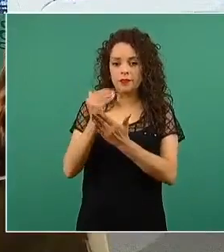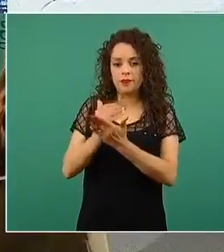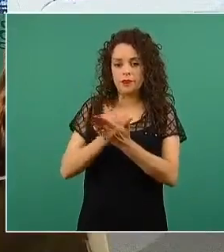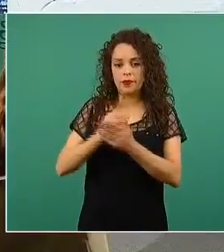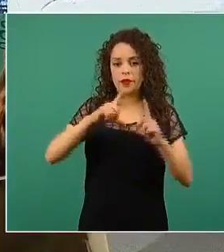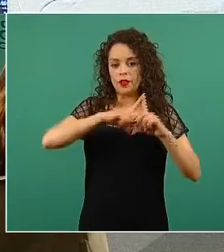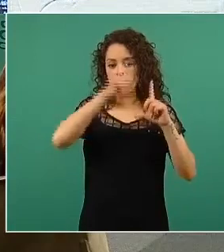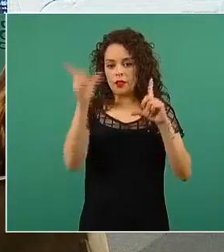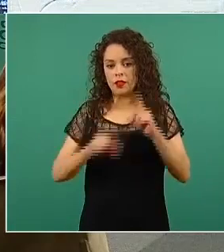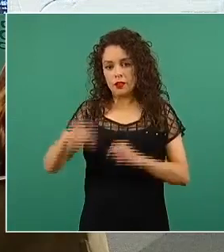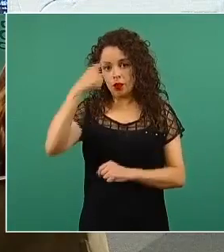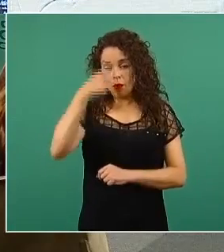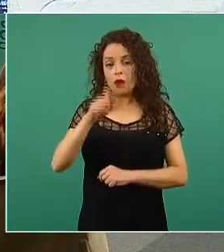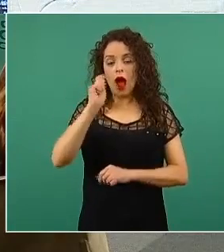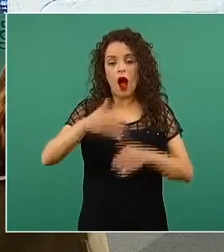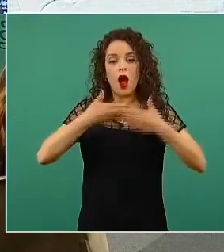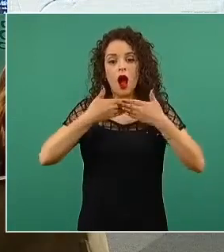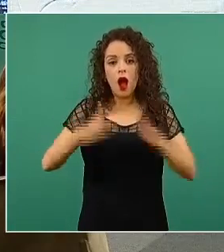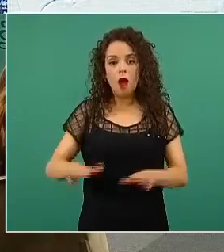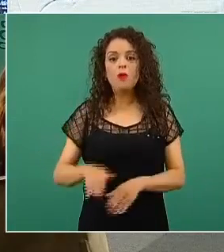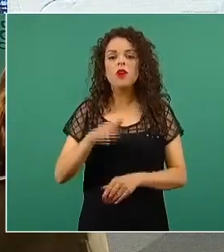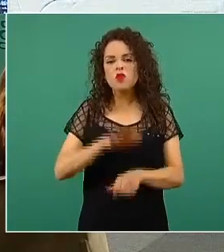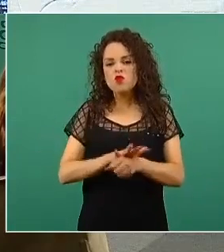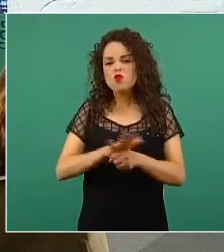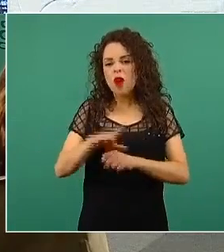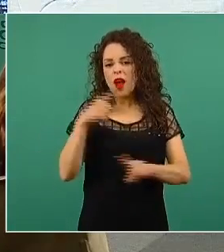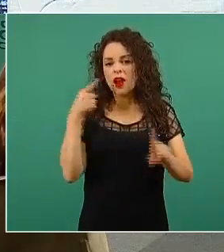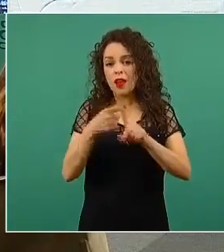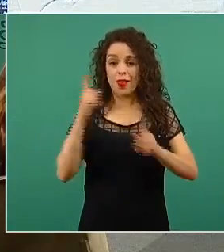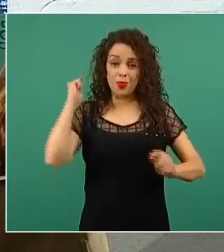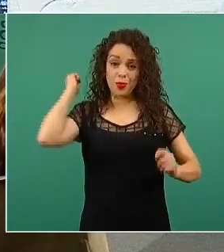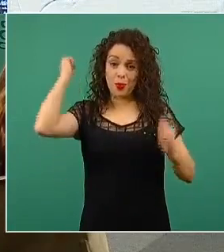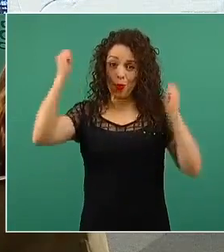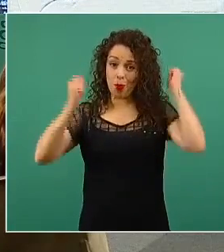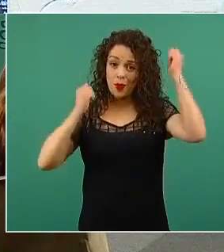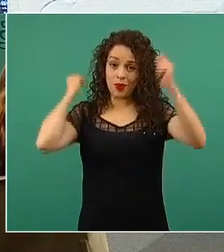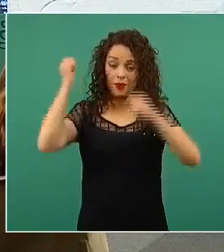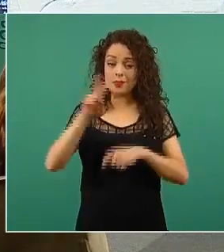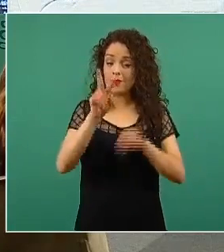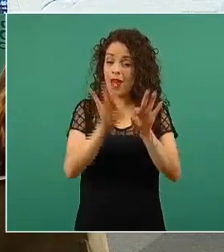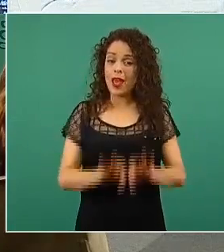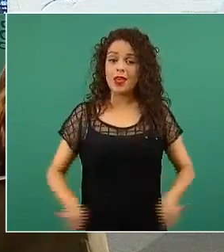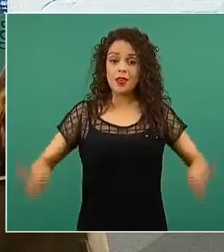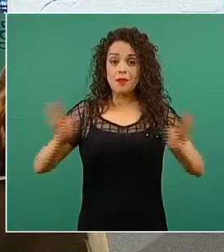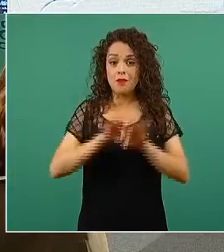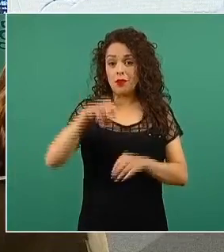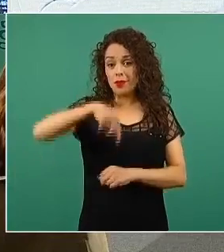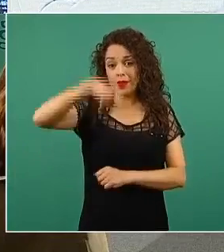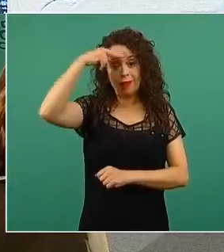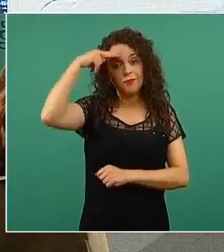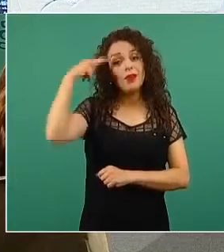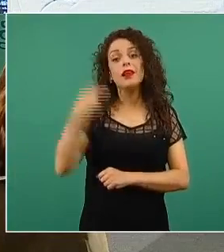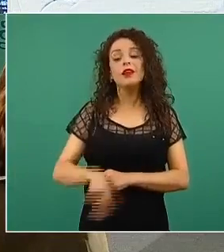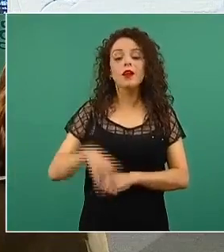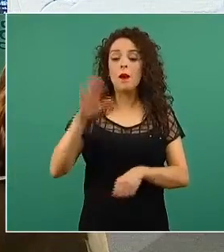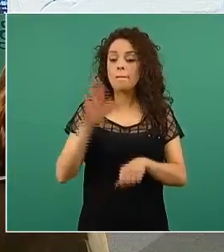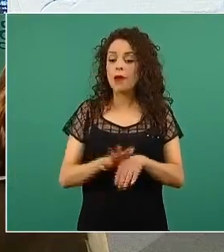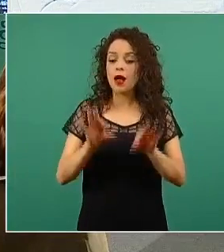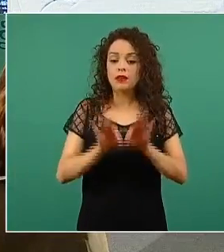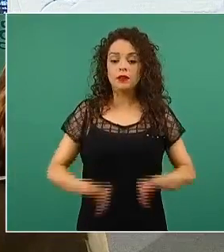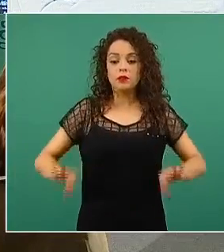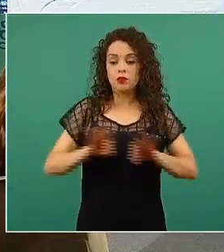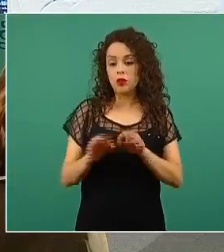del sector turístico, un sector importante para la actividad económica de nuestro país, más importante para algunos